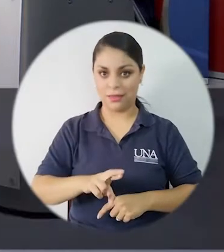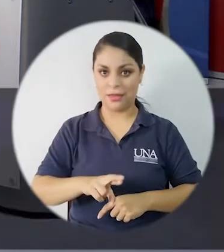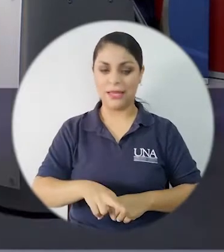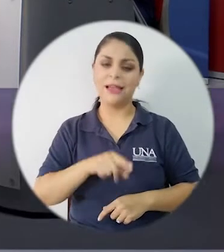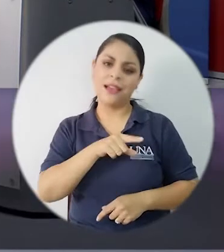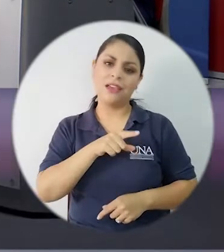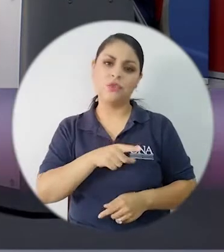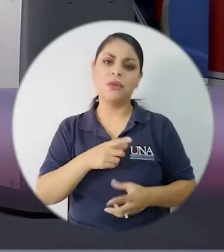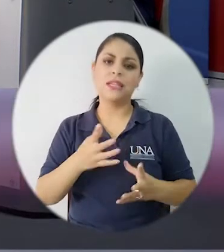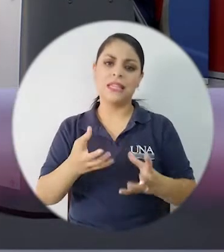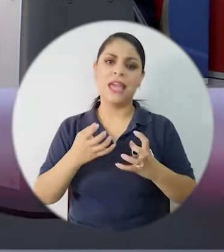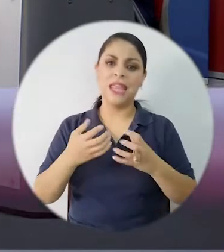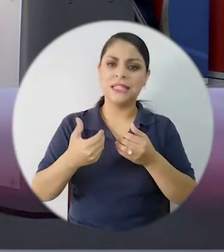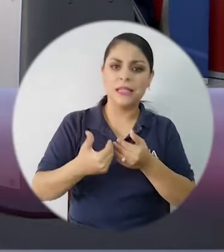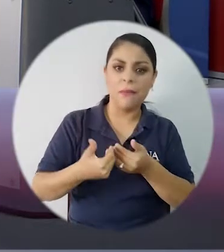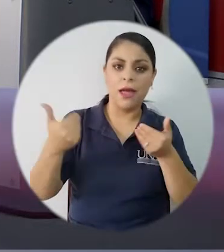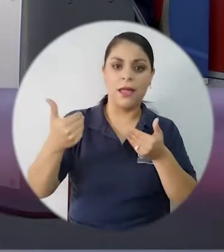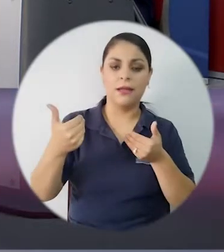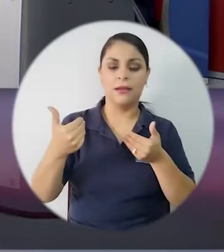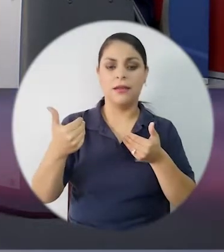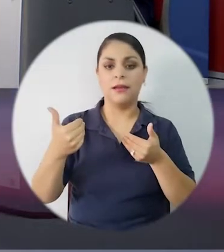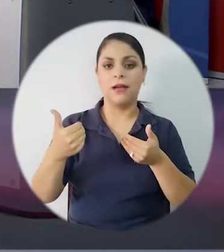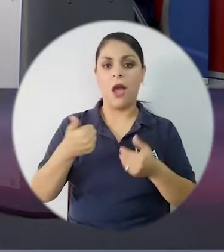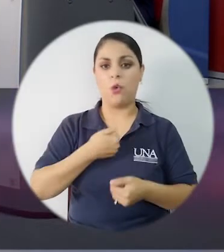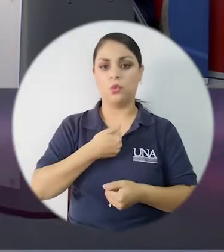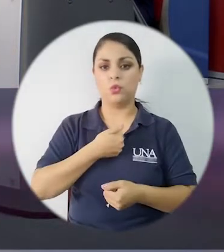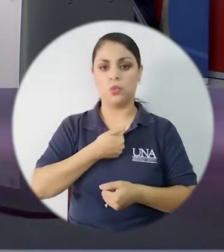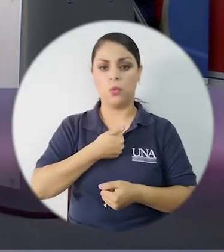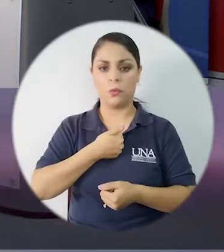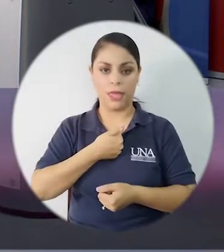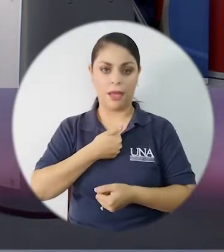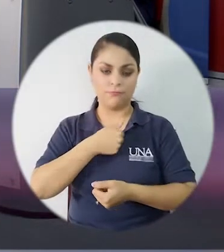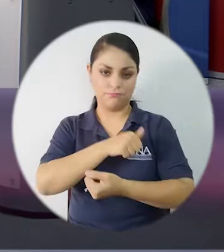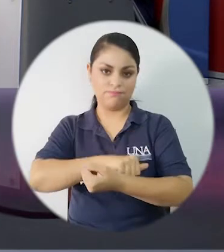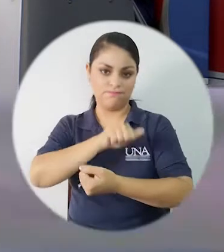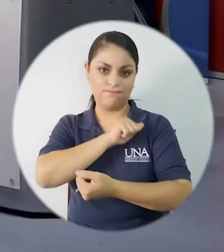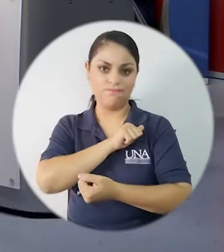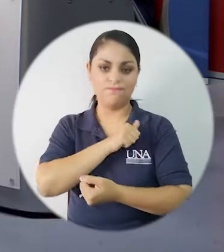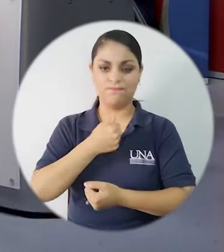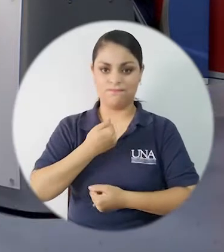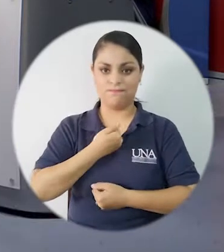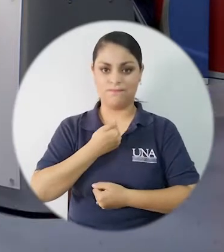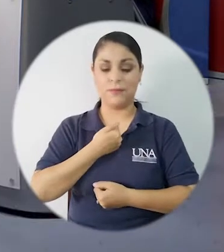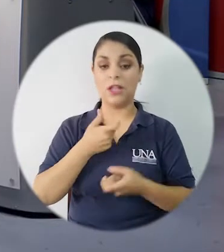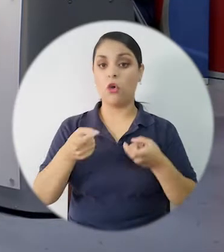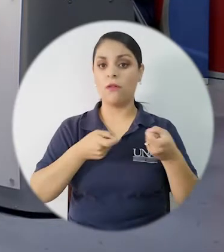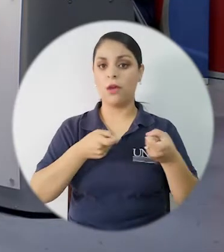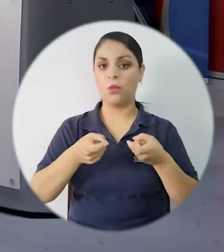Ahí hay un deseo de separarse, de autonomía, de gobierno, y eso no lo explica